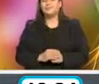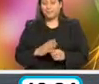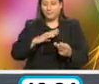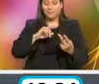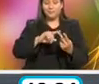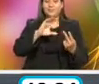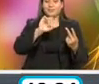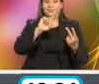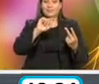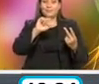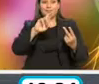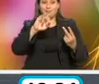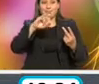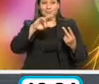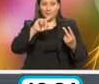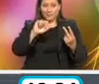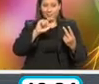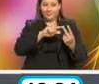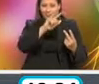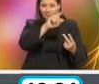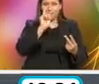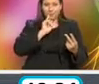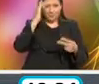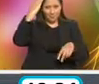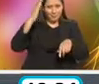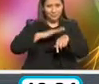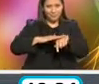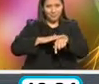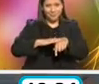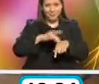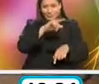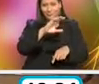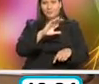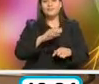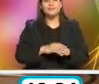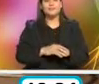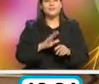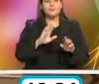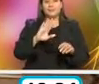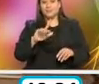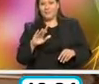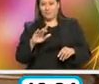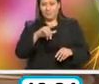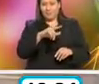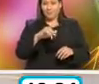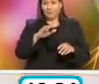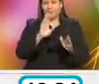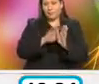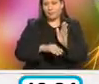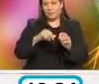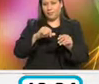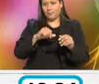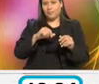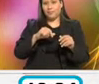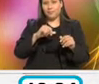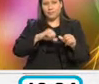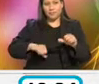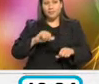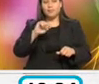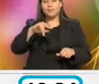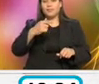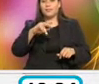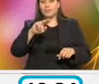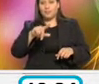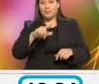de Catarinela, mira, ahí está en la pantalla, ella o él es Catarinela, es un hermafrodito, es Ángel Enciso,